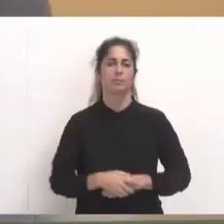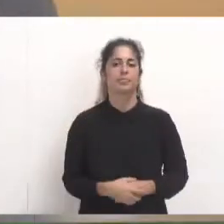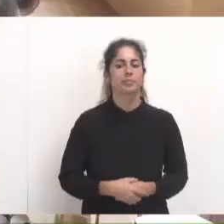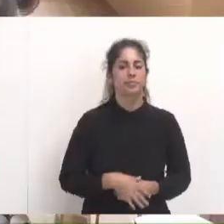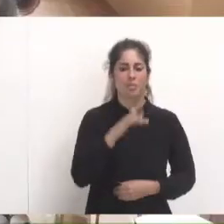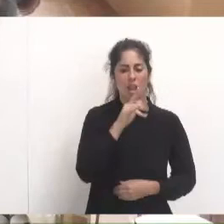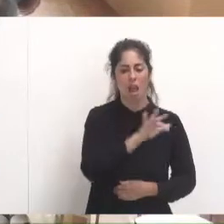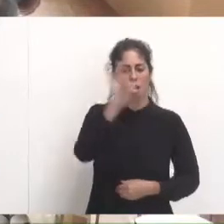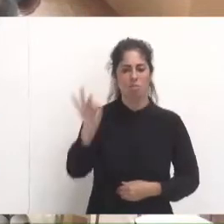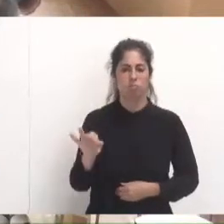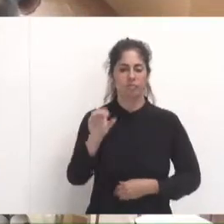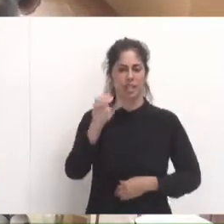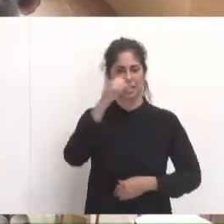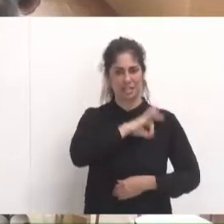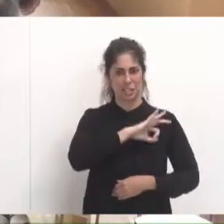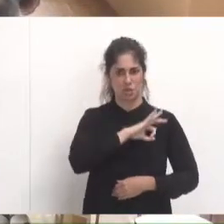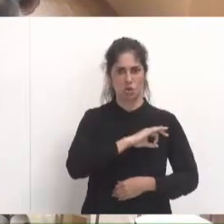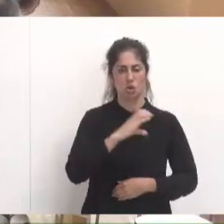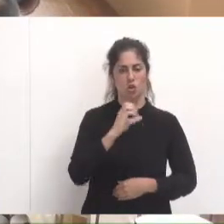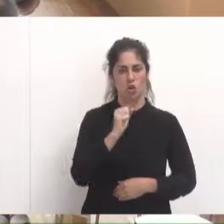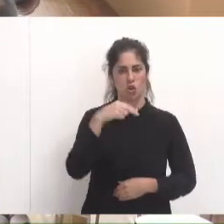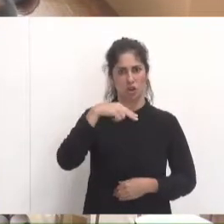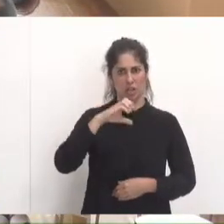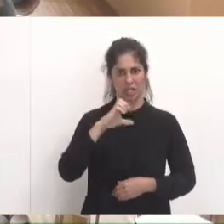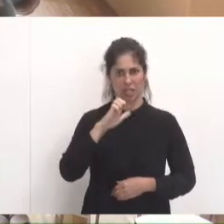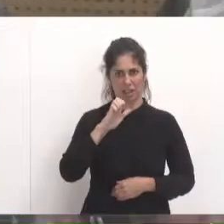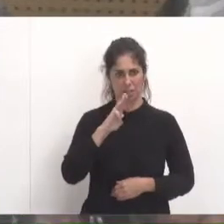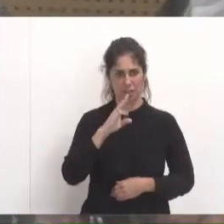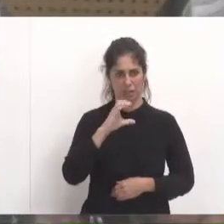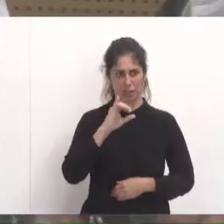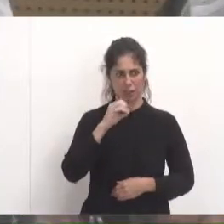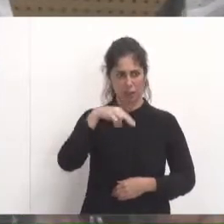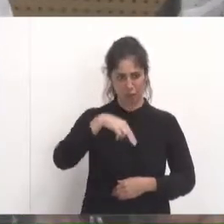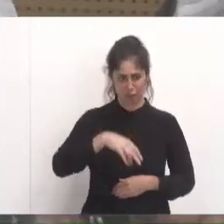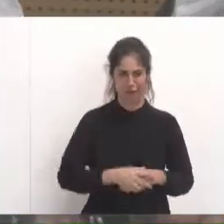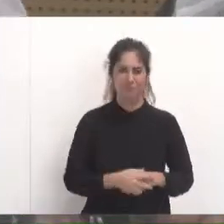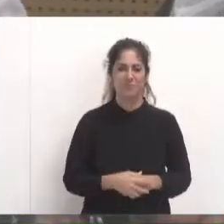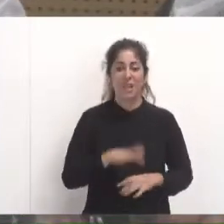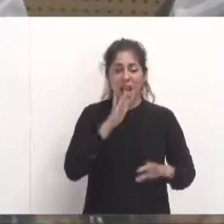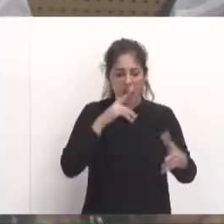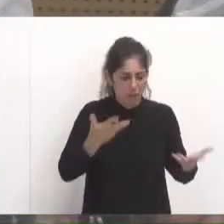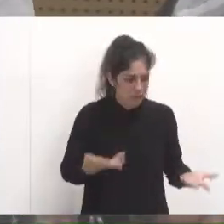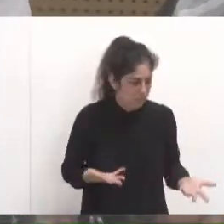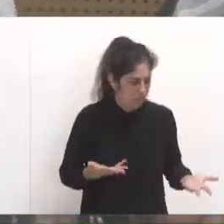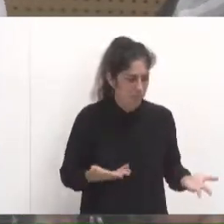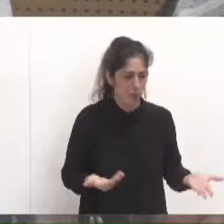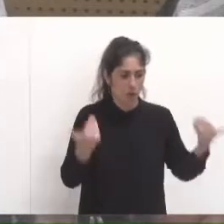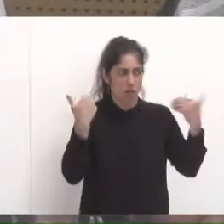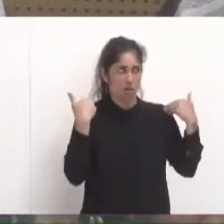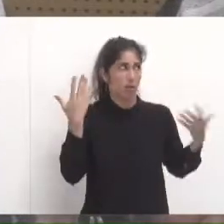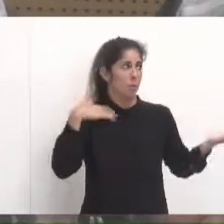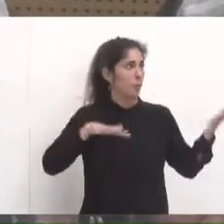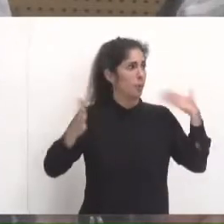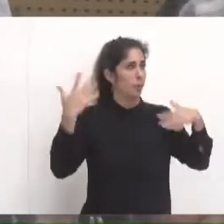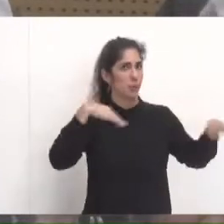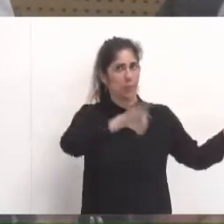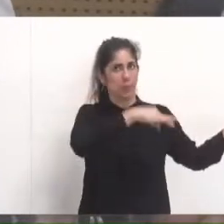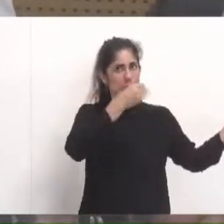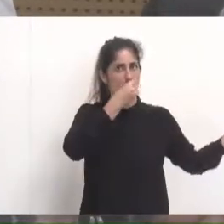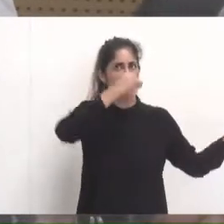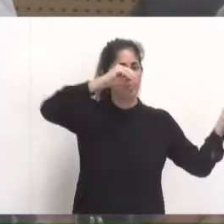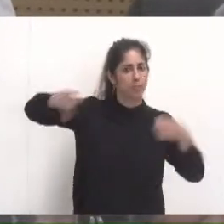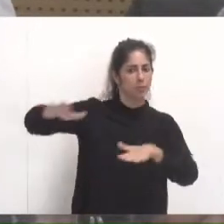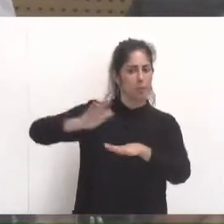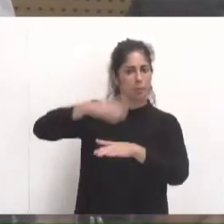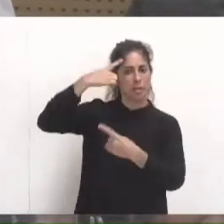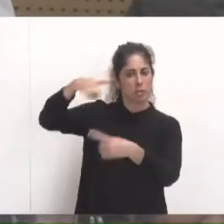Concepción. Gracias, presidente. Bueno, a estas alturas no se puede eludir responsabilidades ni culpar a otros.